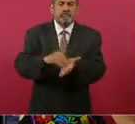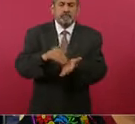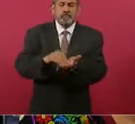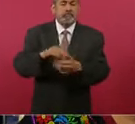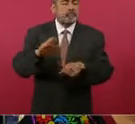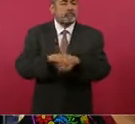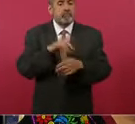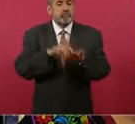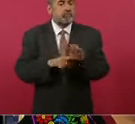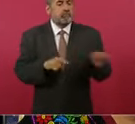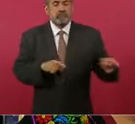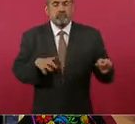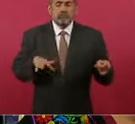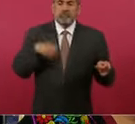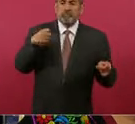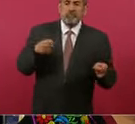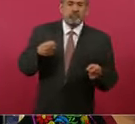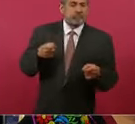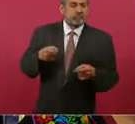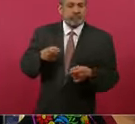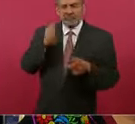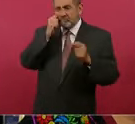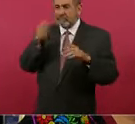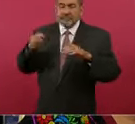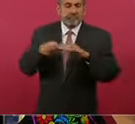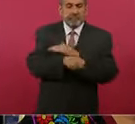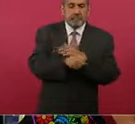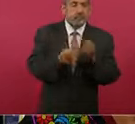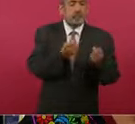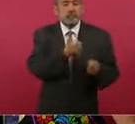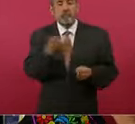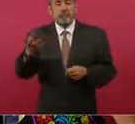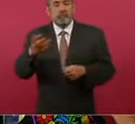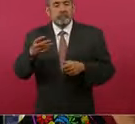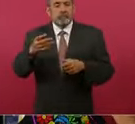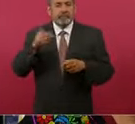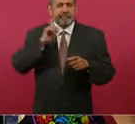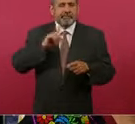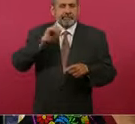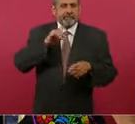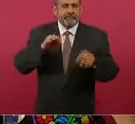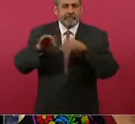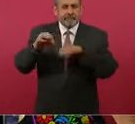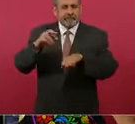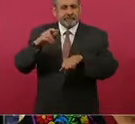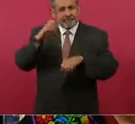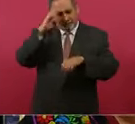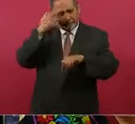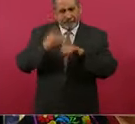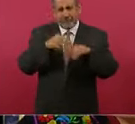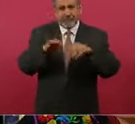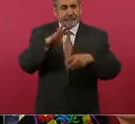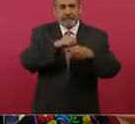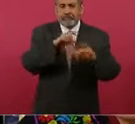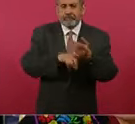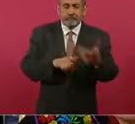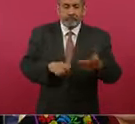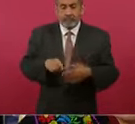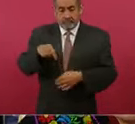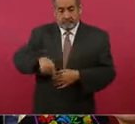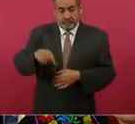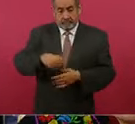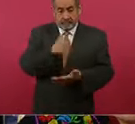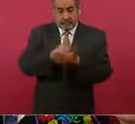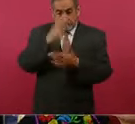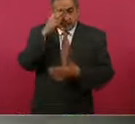de la explotación ajena o trata, y cuántas extranjeras trabajan en ese medio, porque, repito, aquí en la Ciudad de México